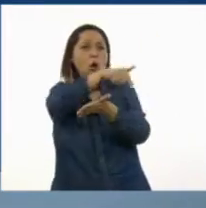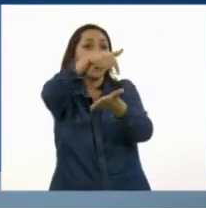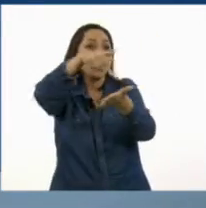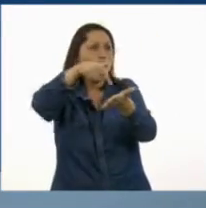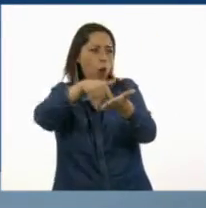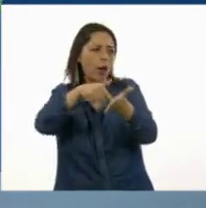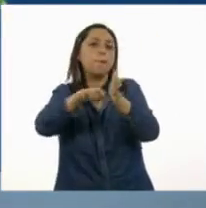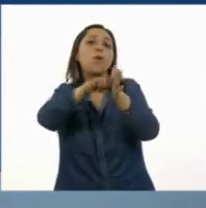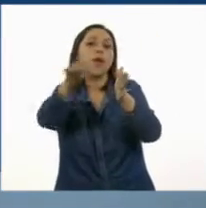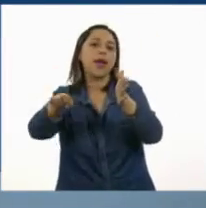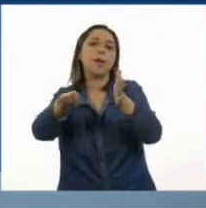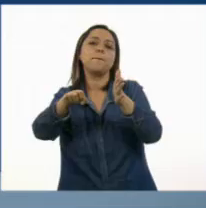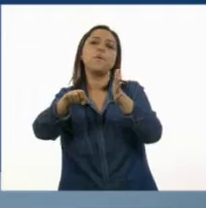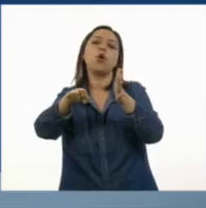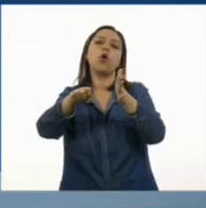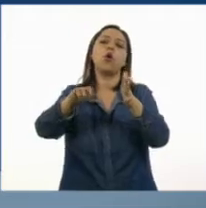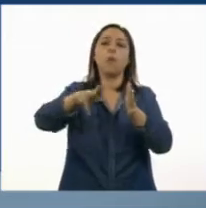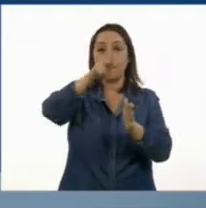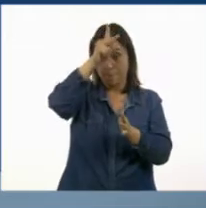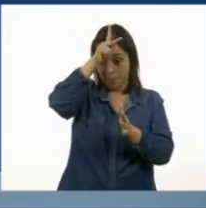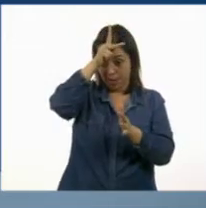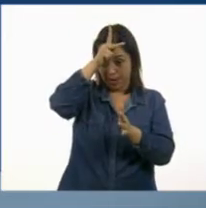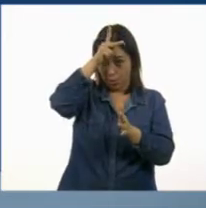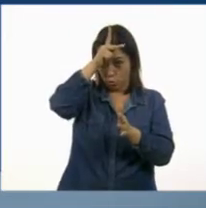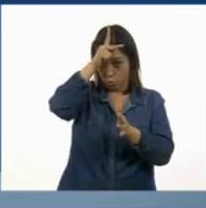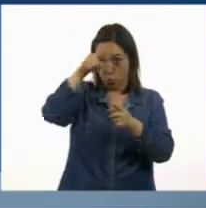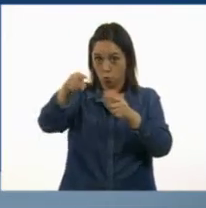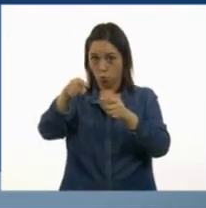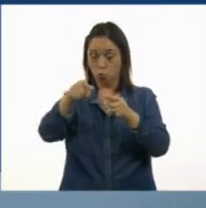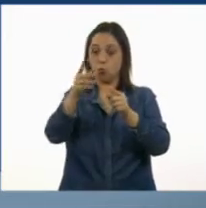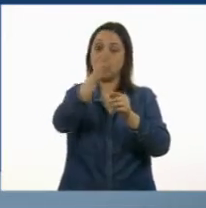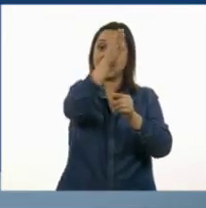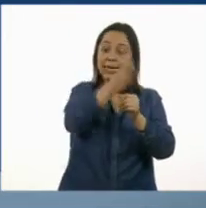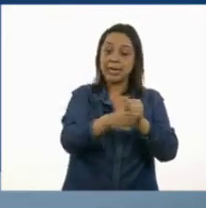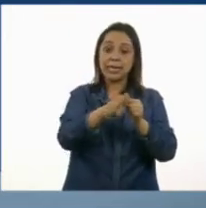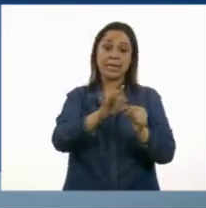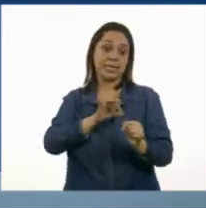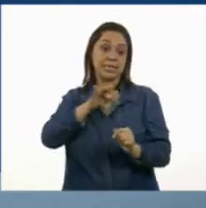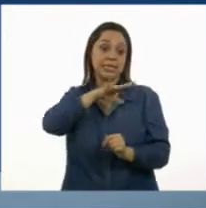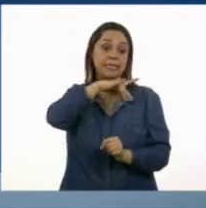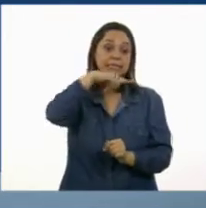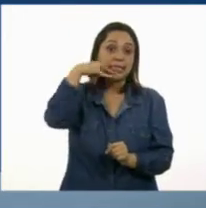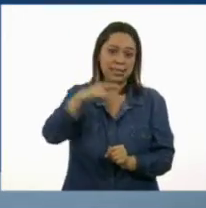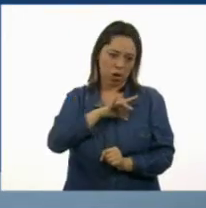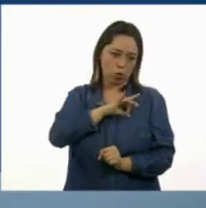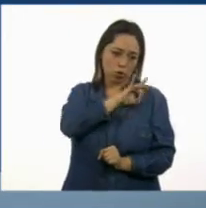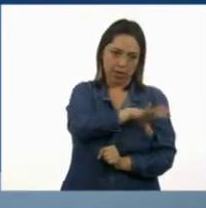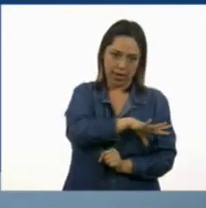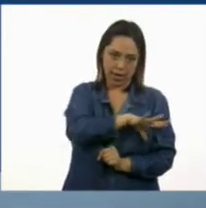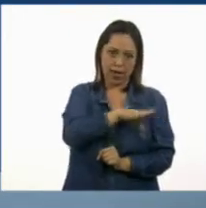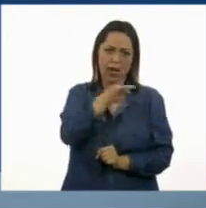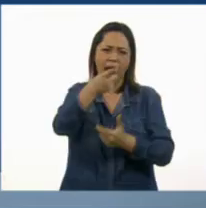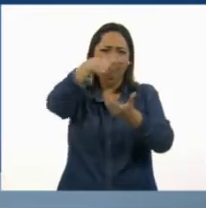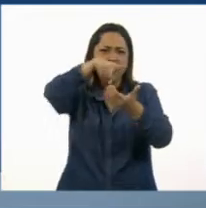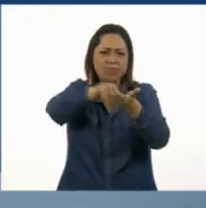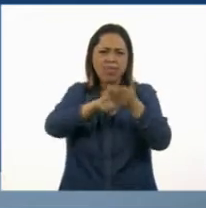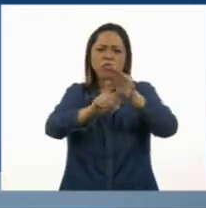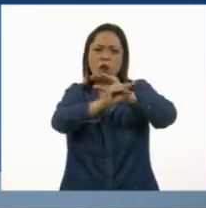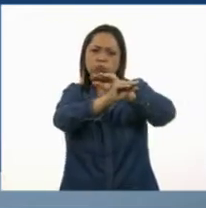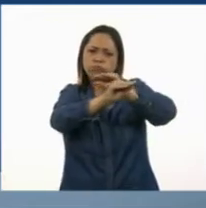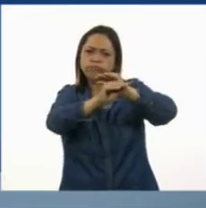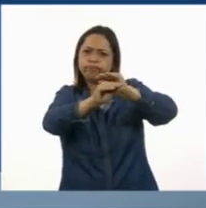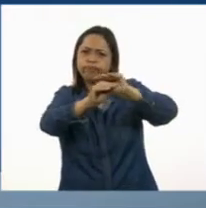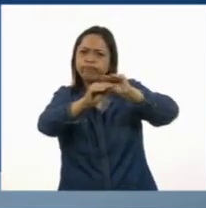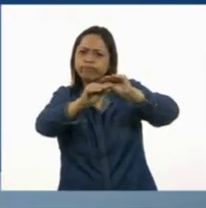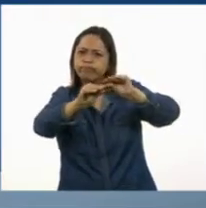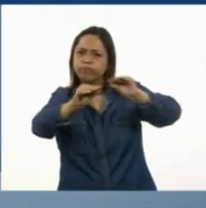costas de Perú y Chile existe una zona de clima seco desértico?